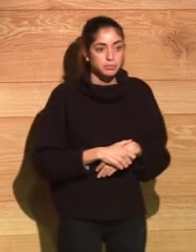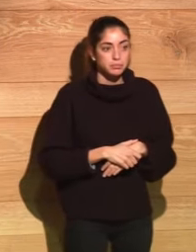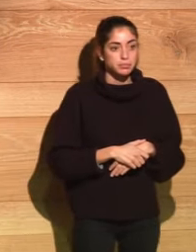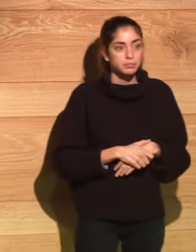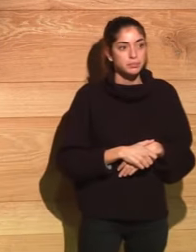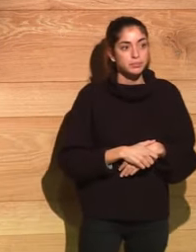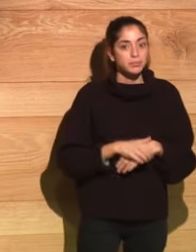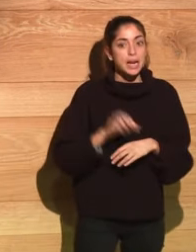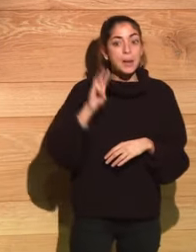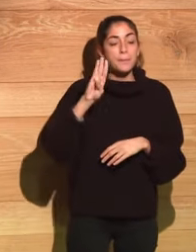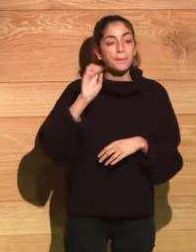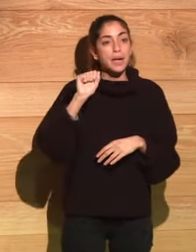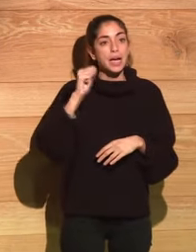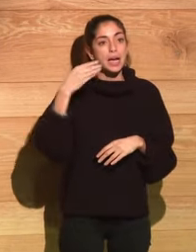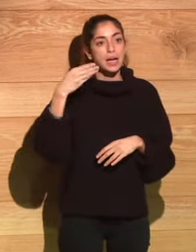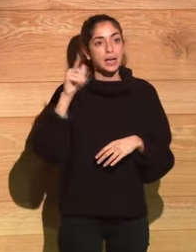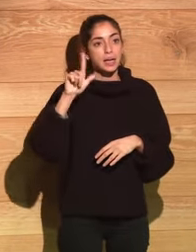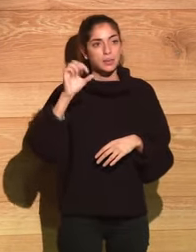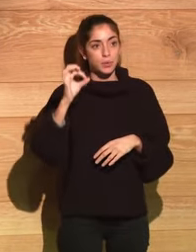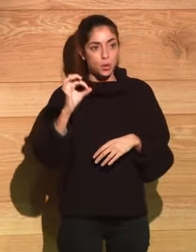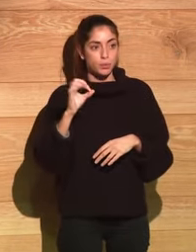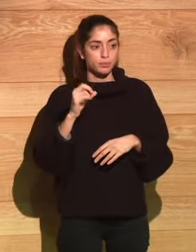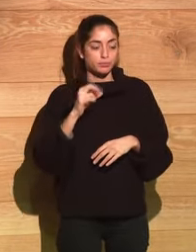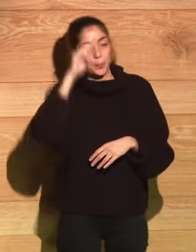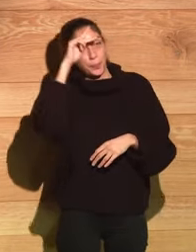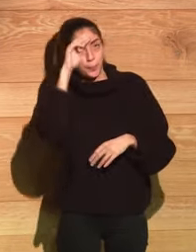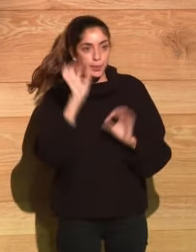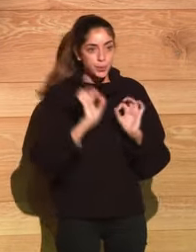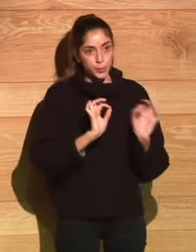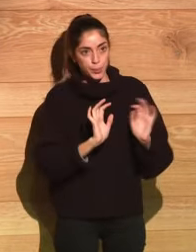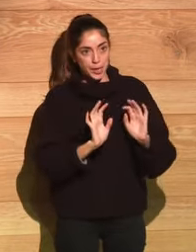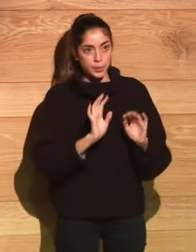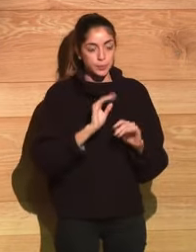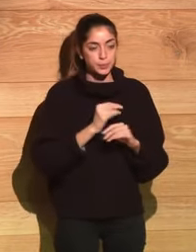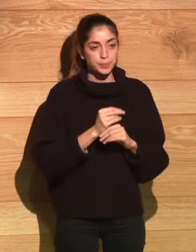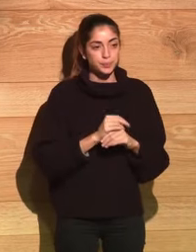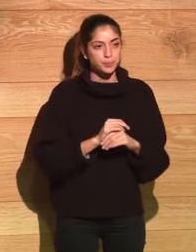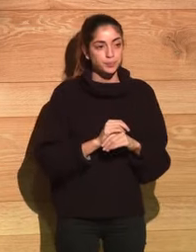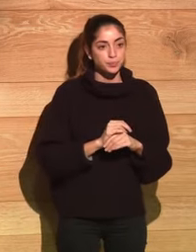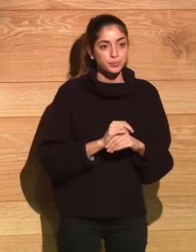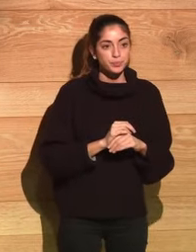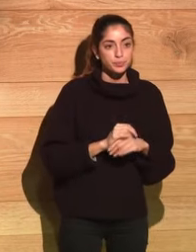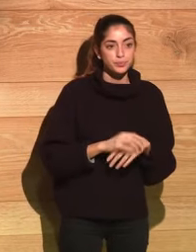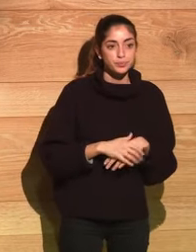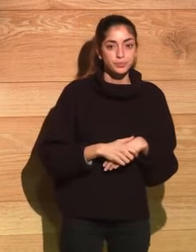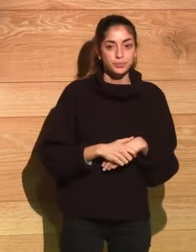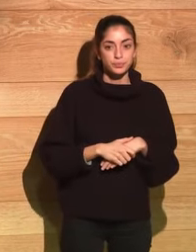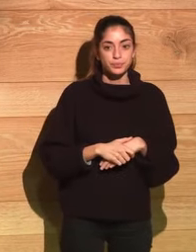Tenemos a Pablo preocupado. Bueno, última, ¿sí? última pregunta ya, porque si no.